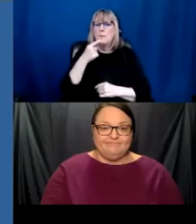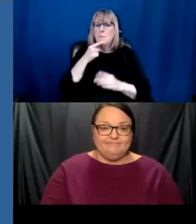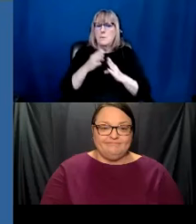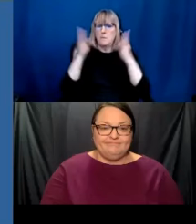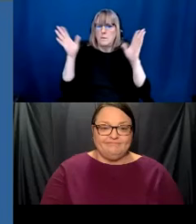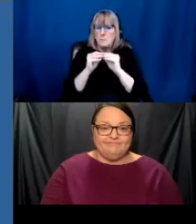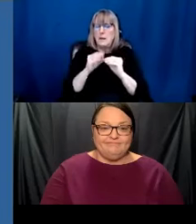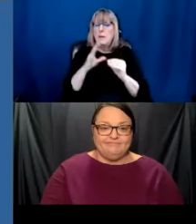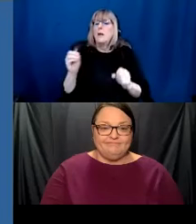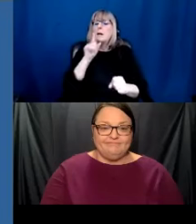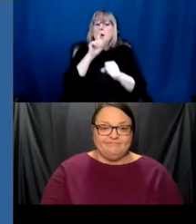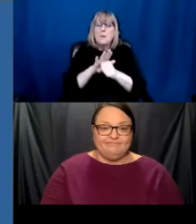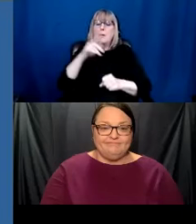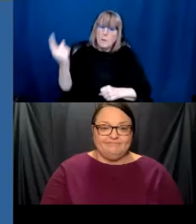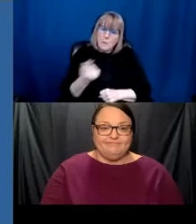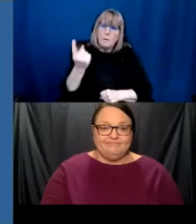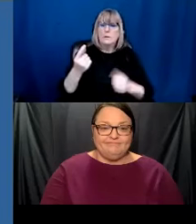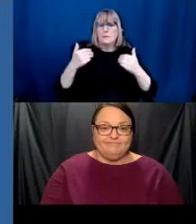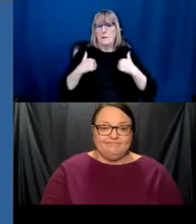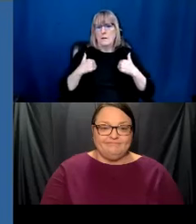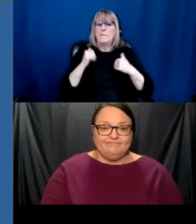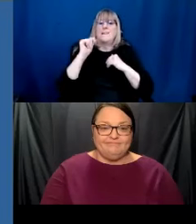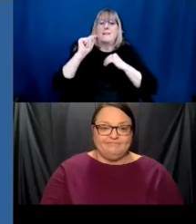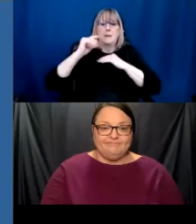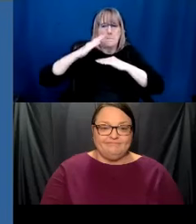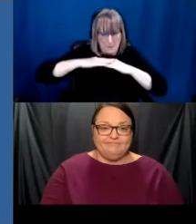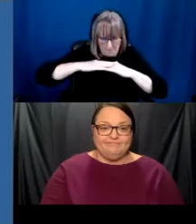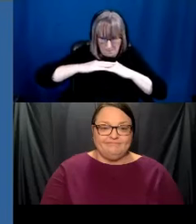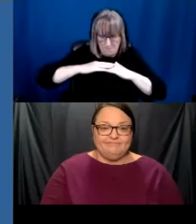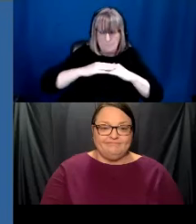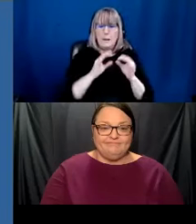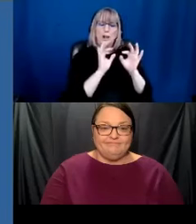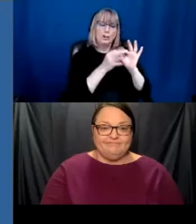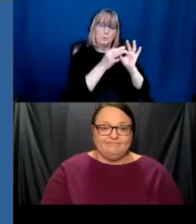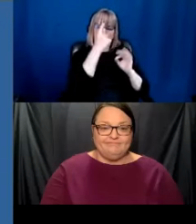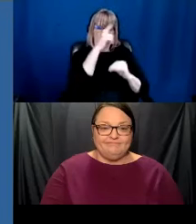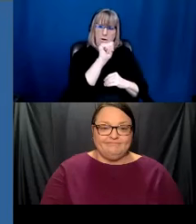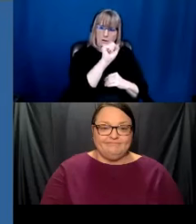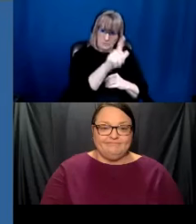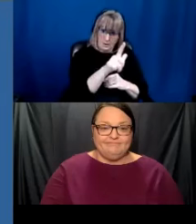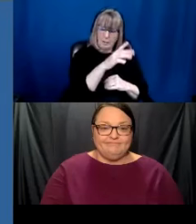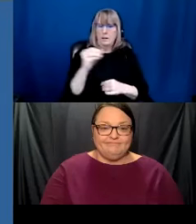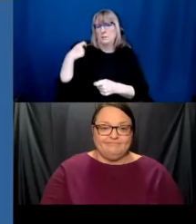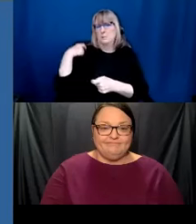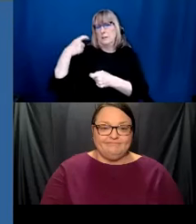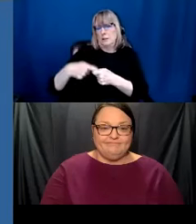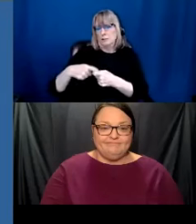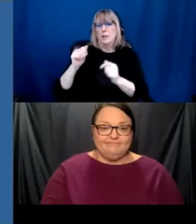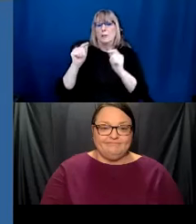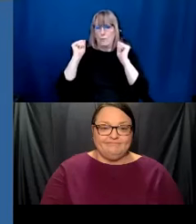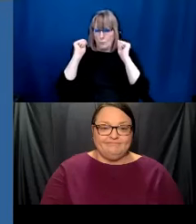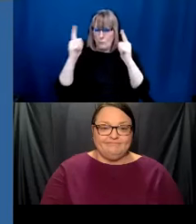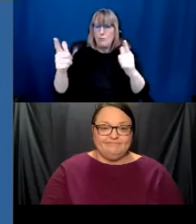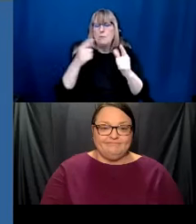Los dos cambios principales son flexibilidad adicional para proporcionar reuniones públicas